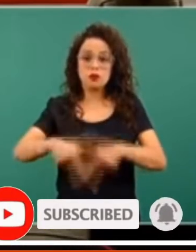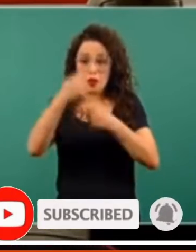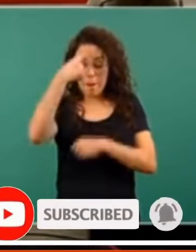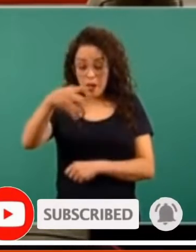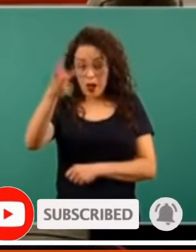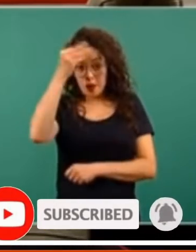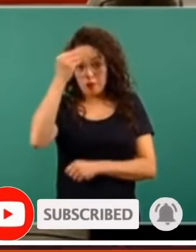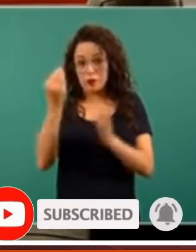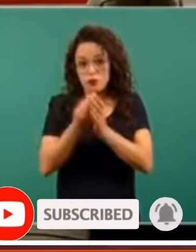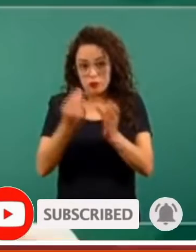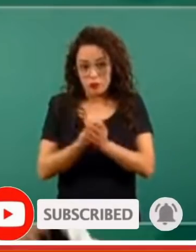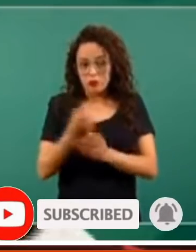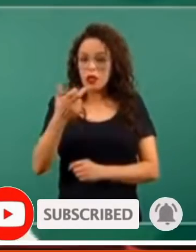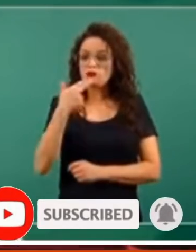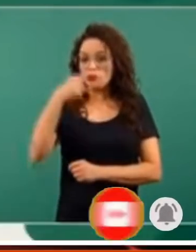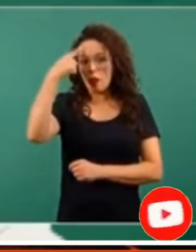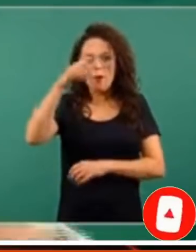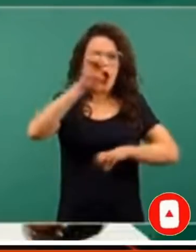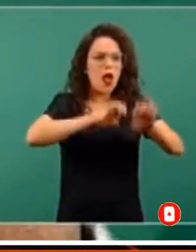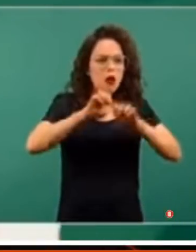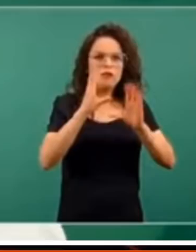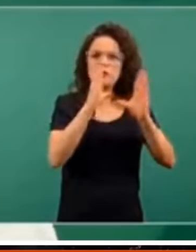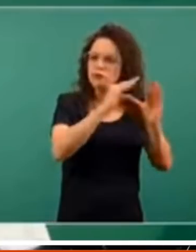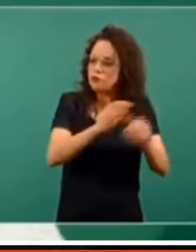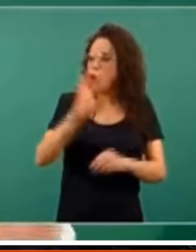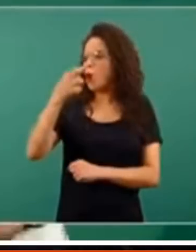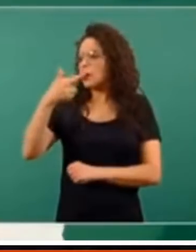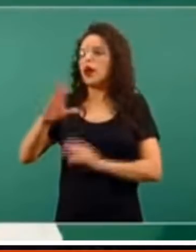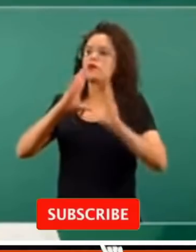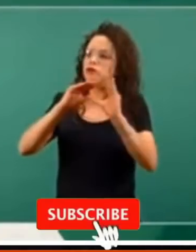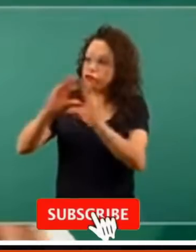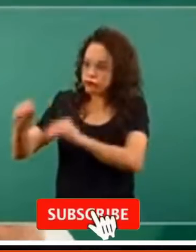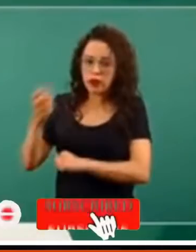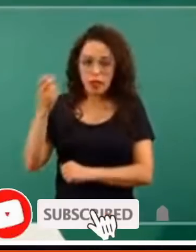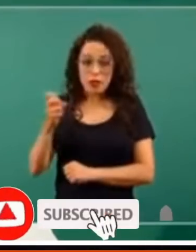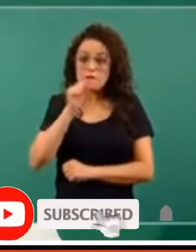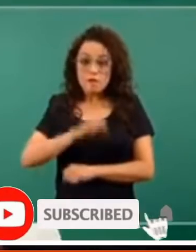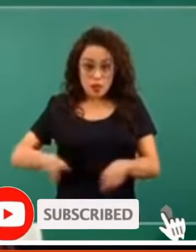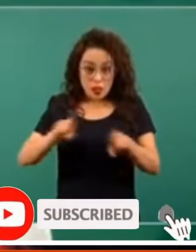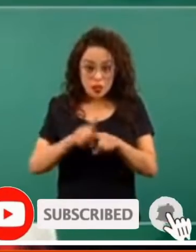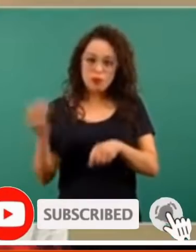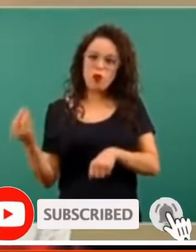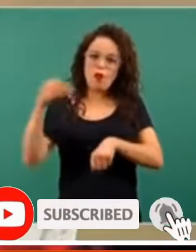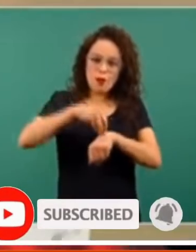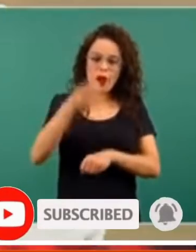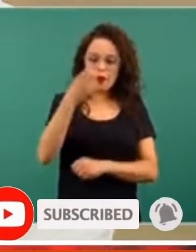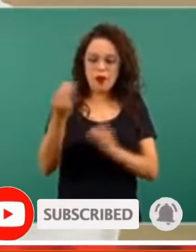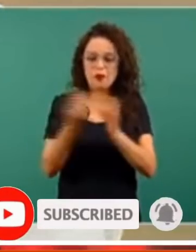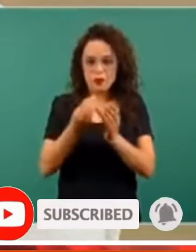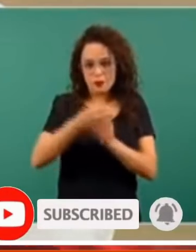nueva normalidad, para capacitar a las empresas, a los restaurantes, etcétera. Y en esa misma plataforma montamos uno de los cursos de